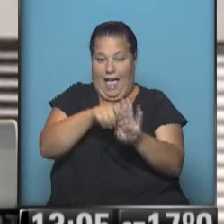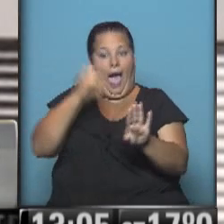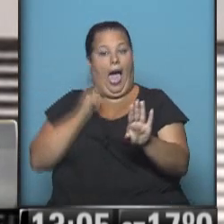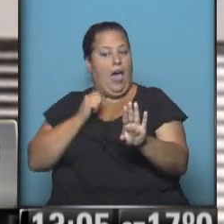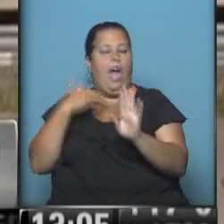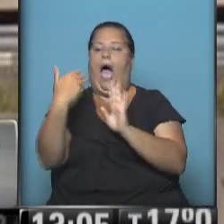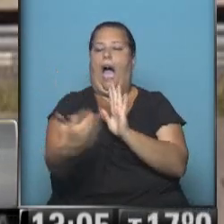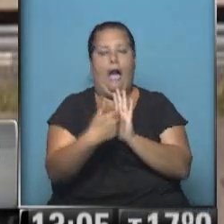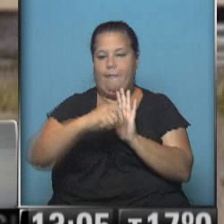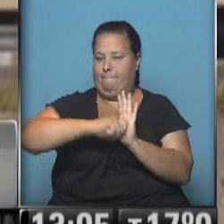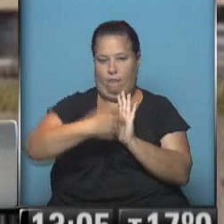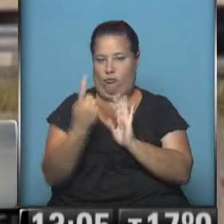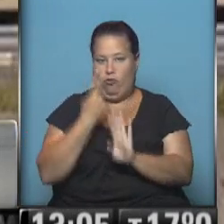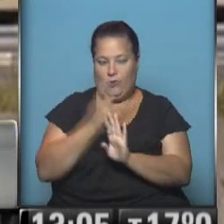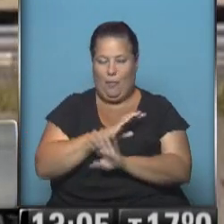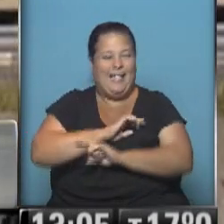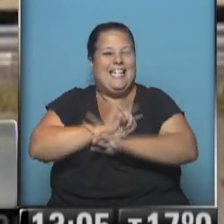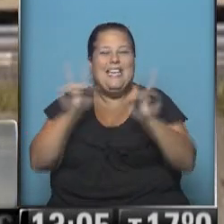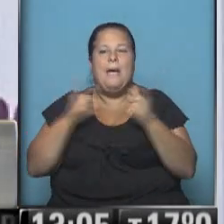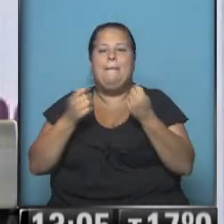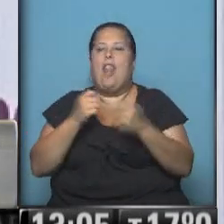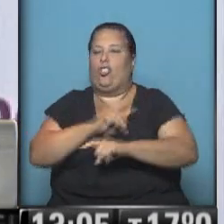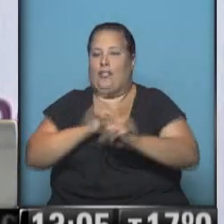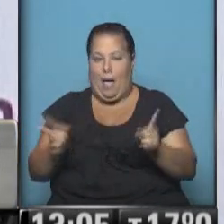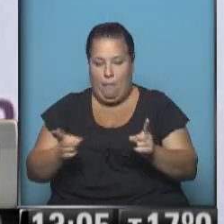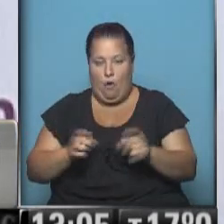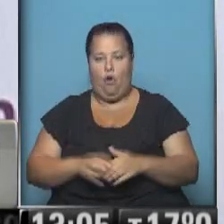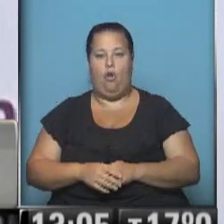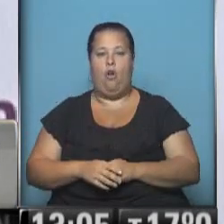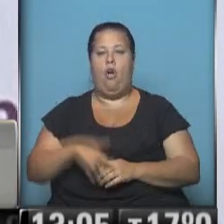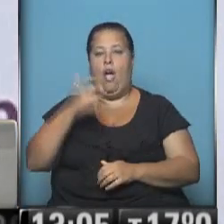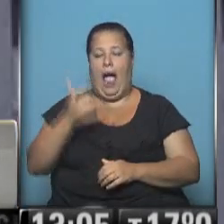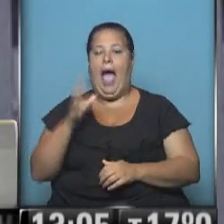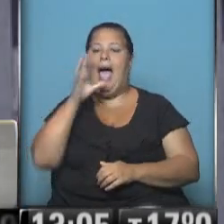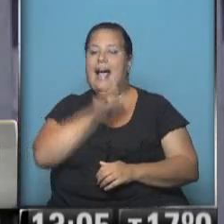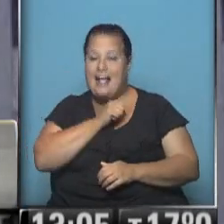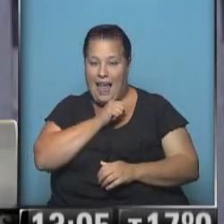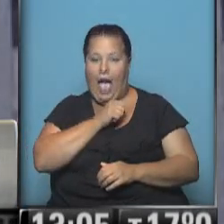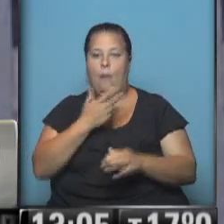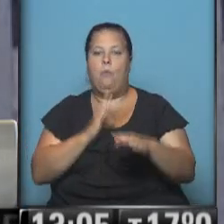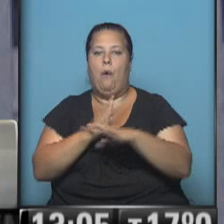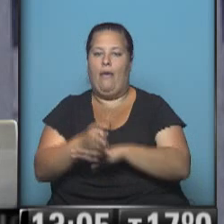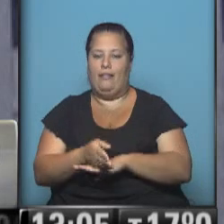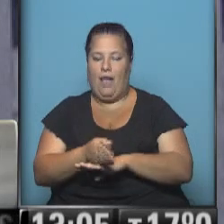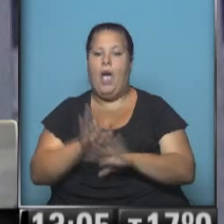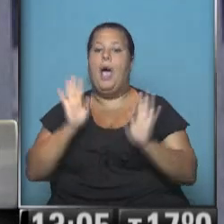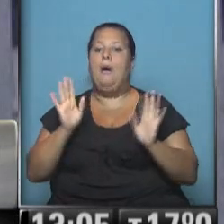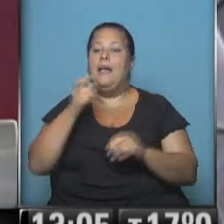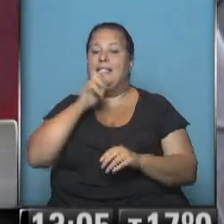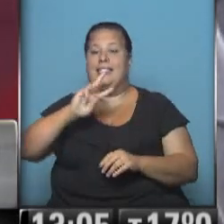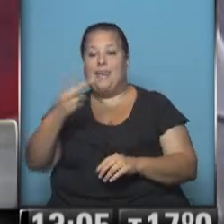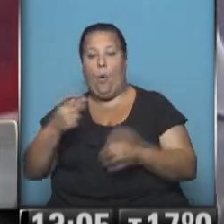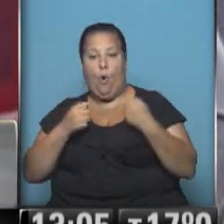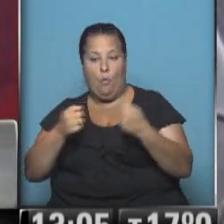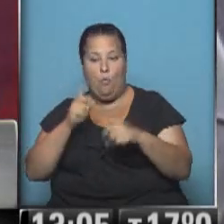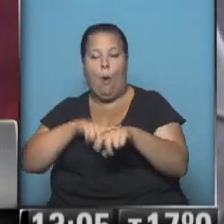adentro, no puede ser abierta ni siquiera por el piloto, que tiene una clave que permite abrir la puerta. Pero si el copiloto, que es